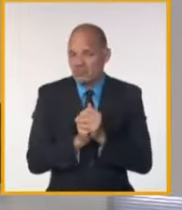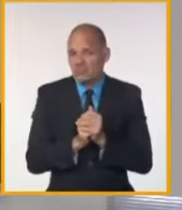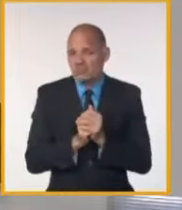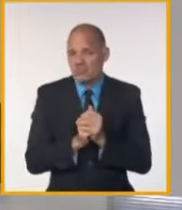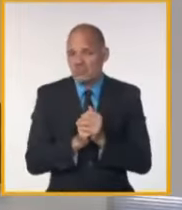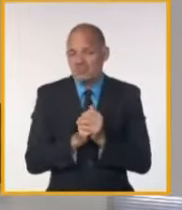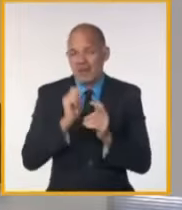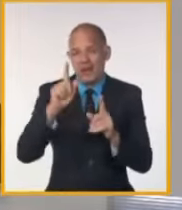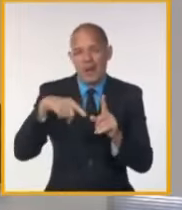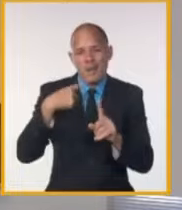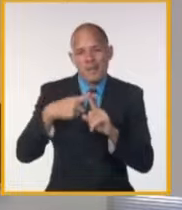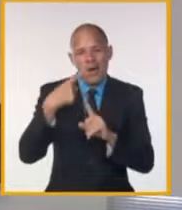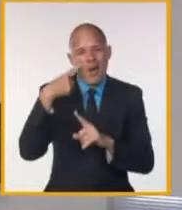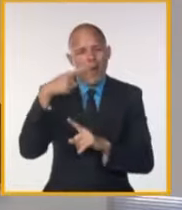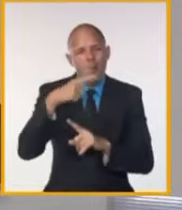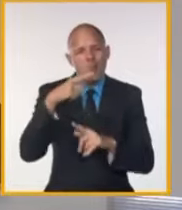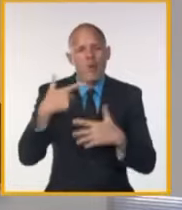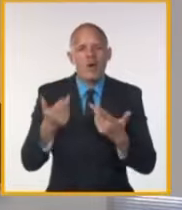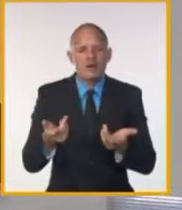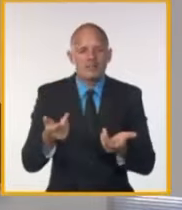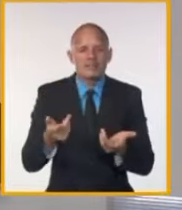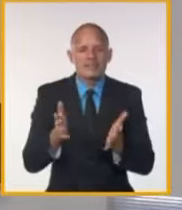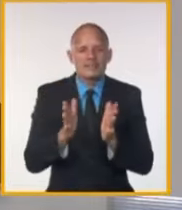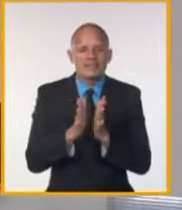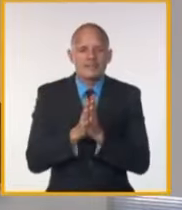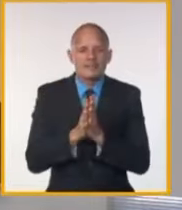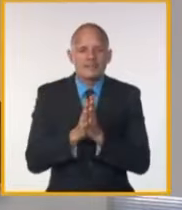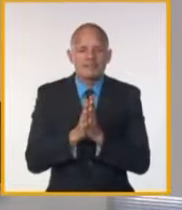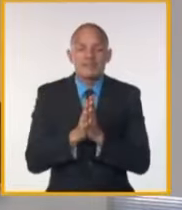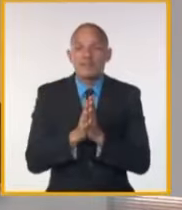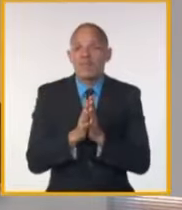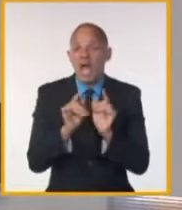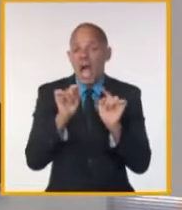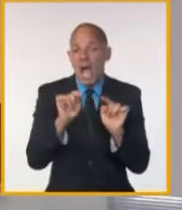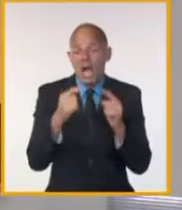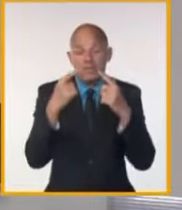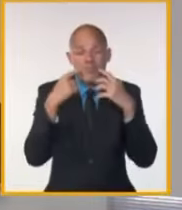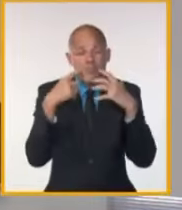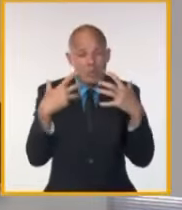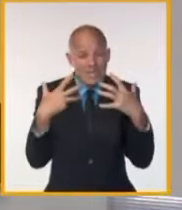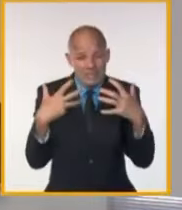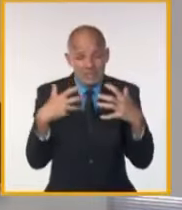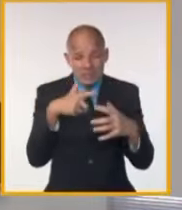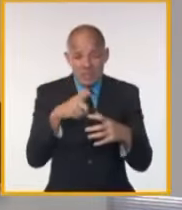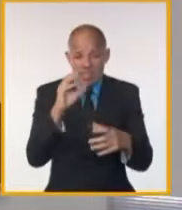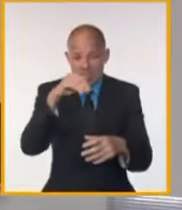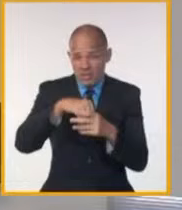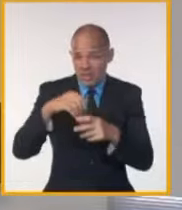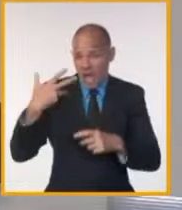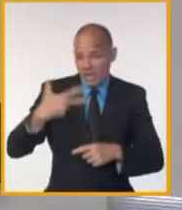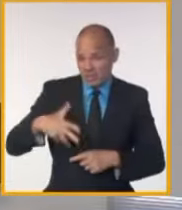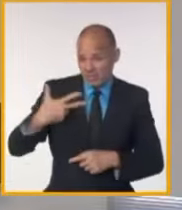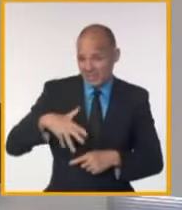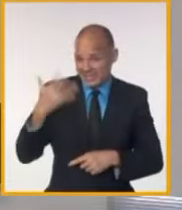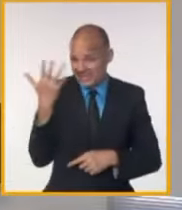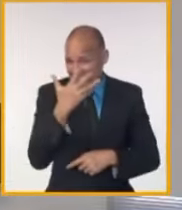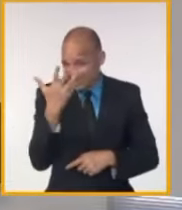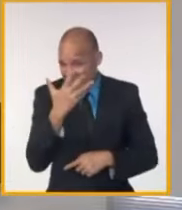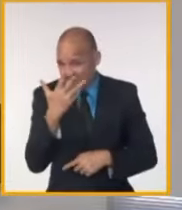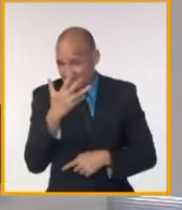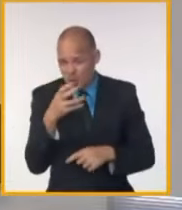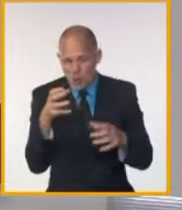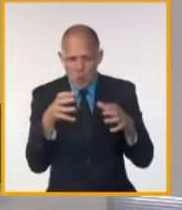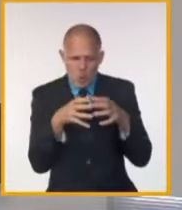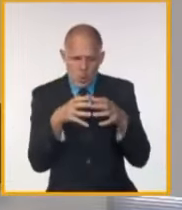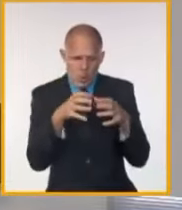peronismo y el primer gobierno de perón donde un sector importante de la sociedad que era de los menor los de